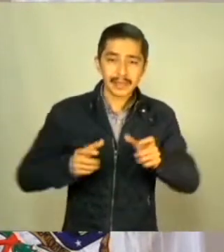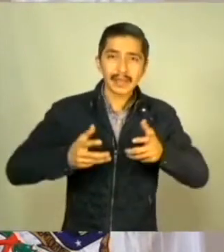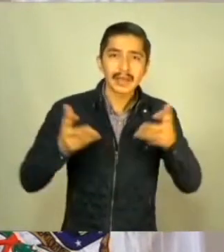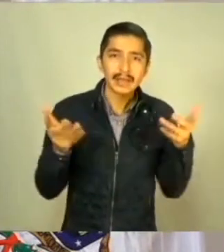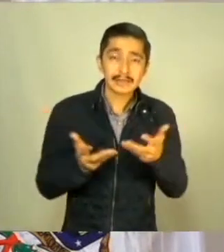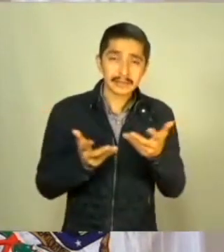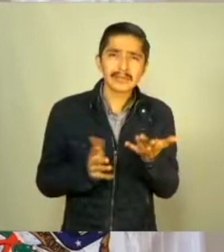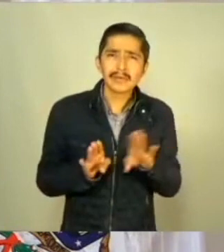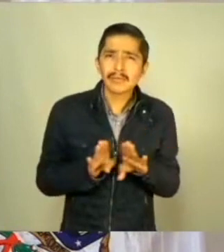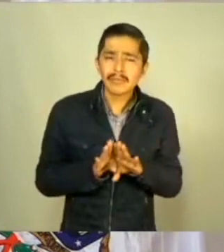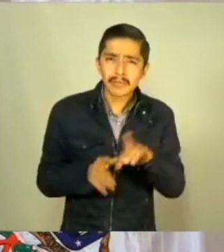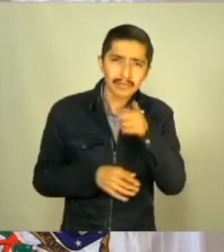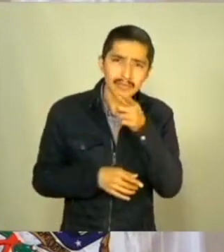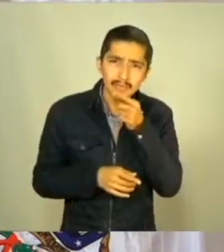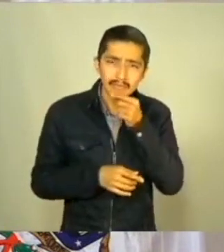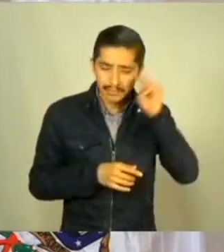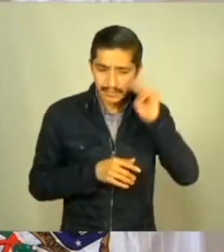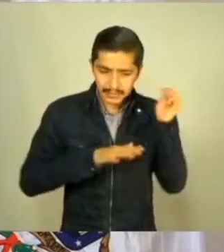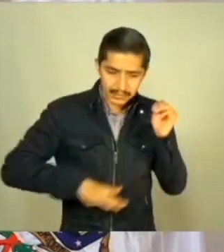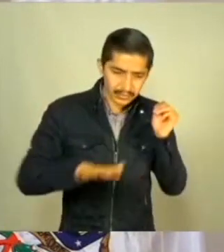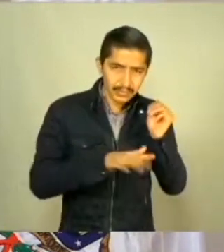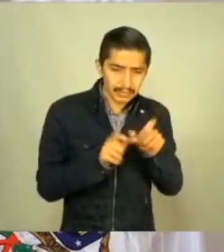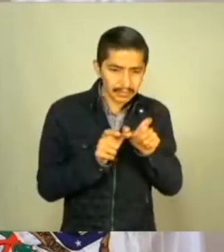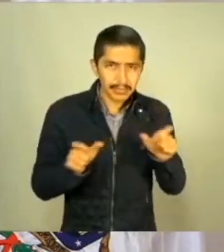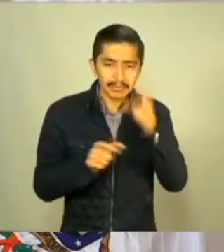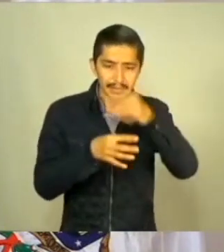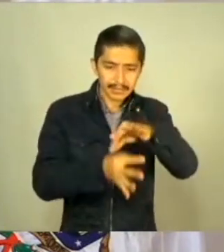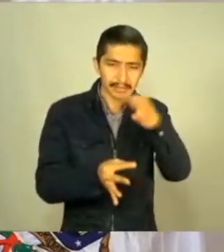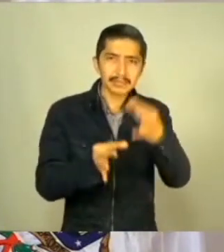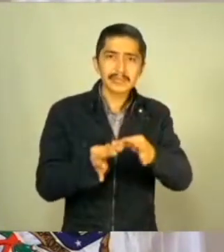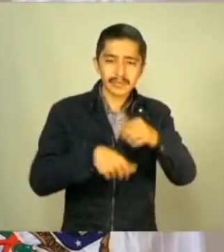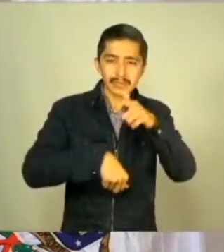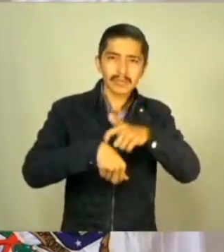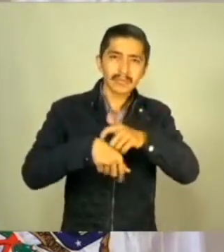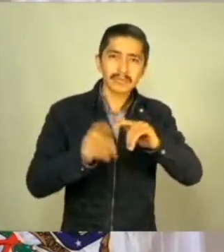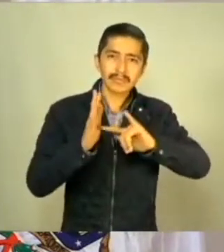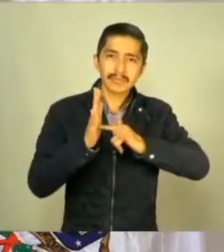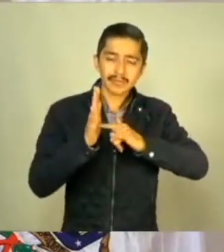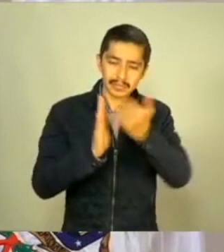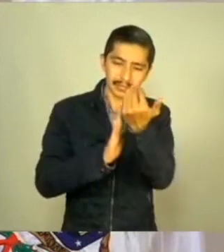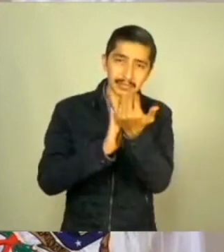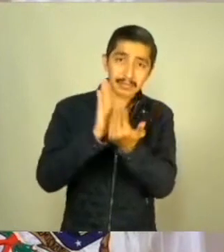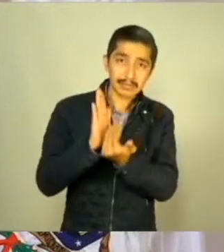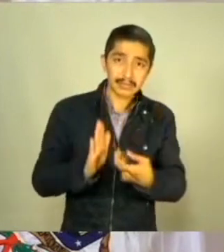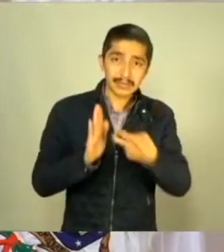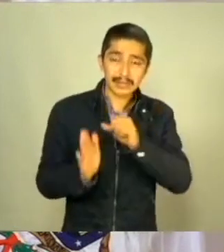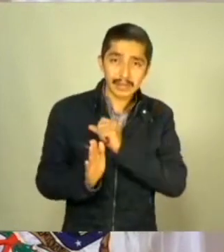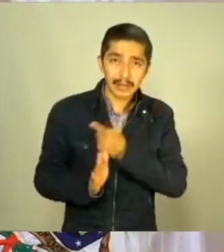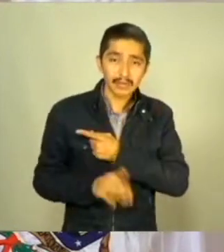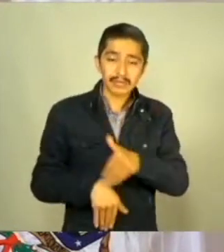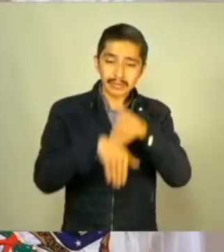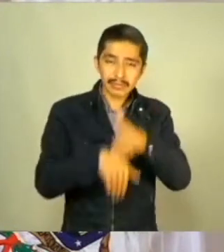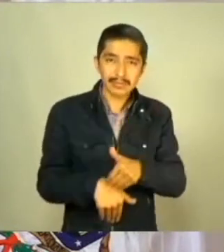policia michoacán para garantizar que se cumplan los horarios y los protocolos a los que nos hemos